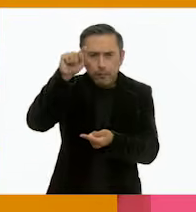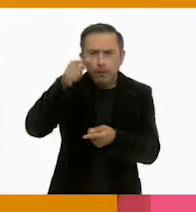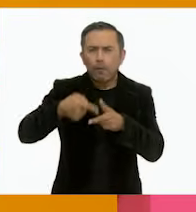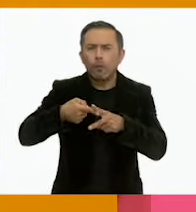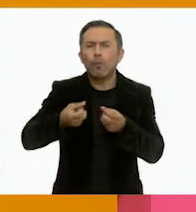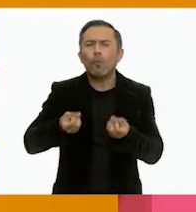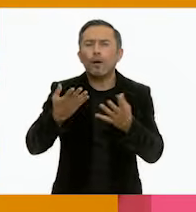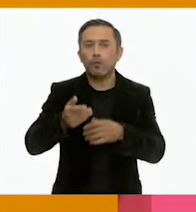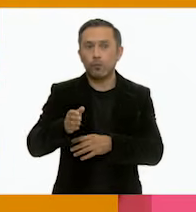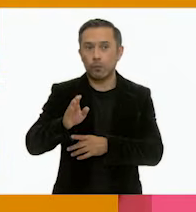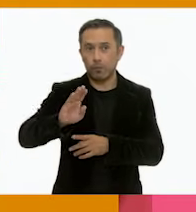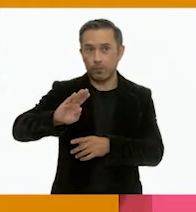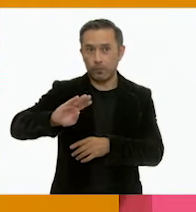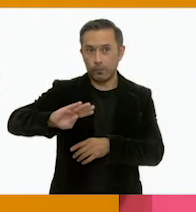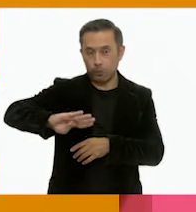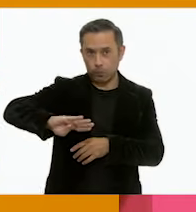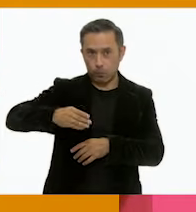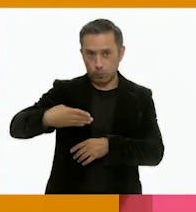Uno,